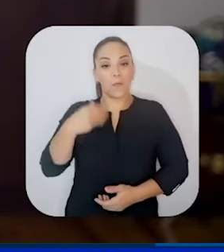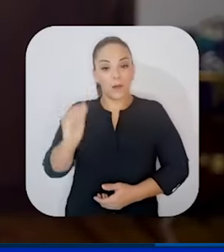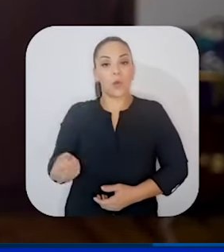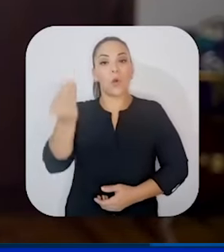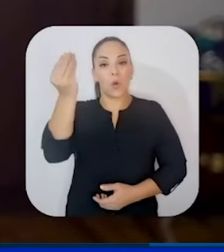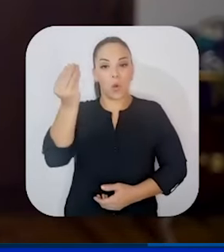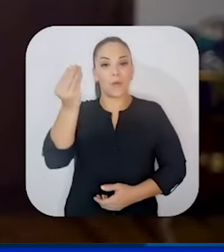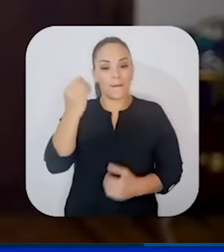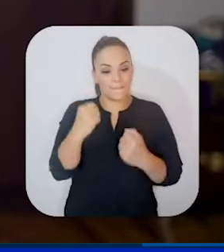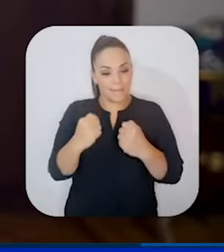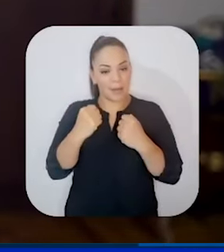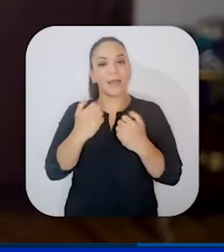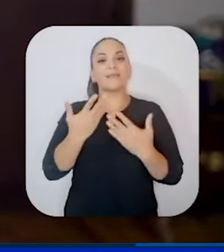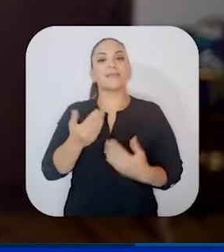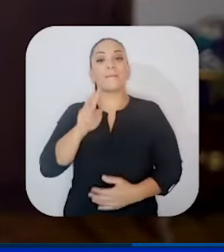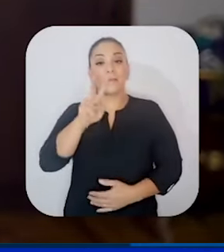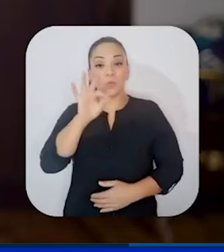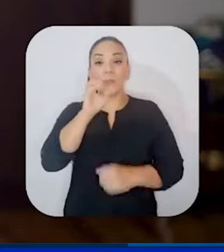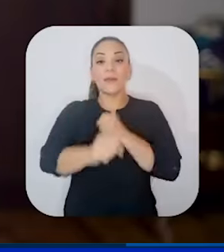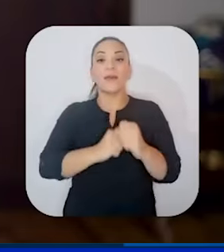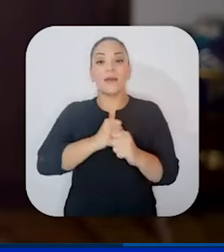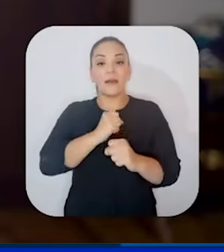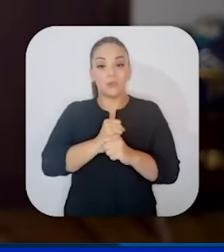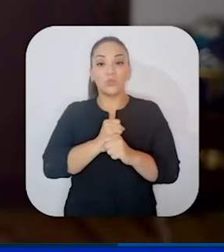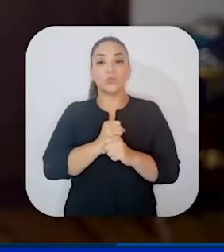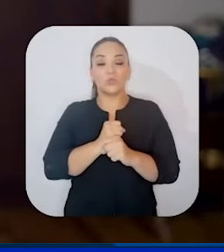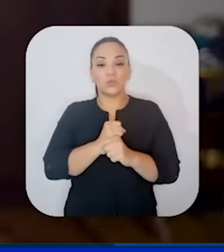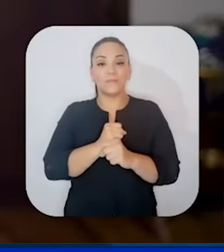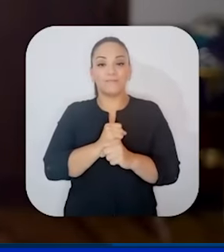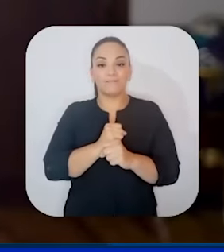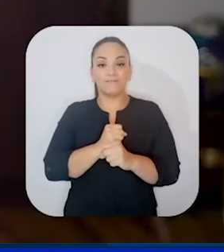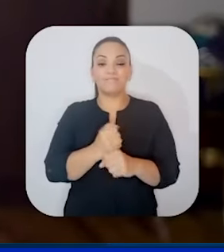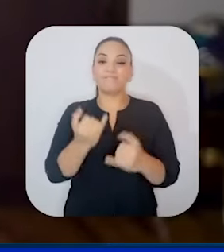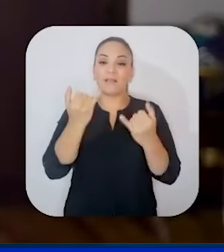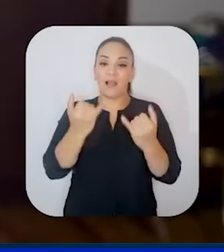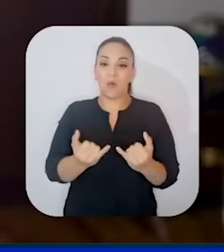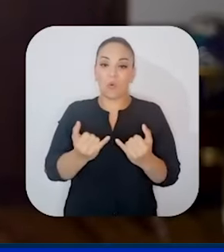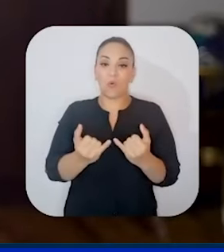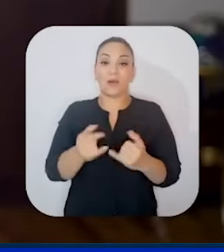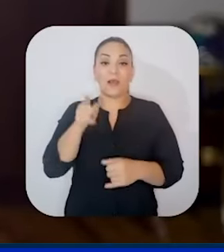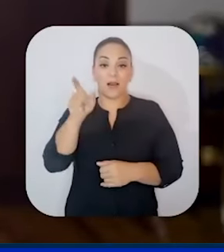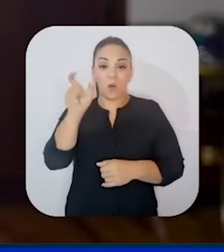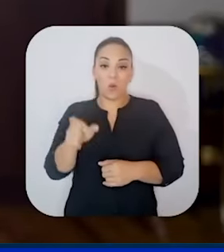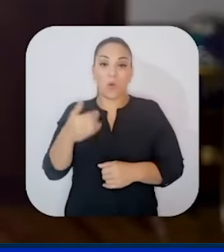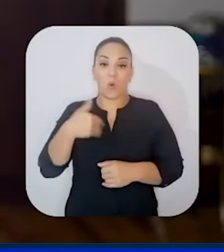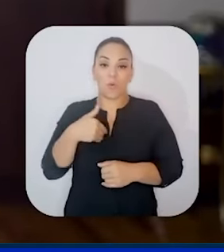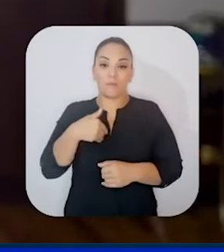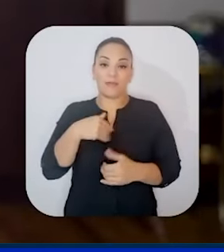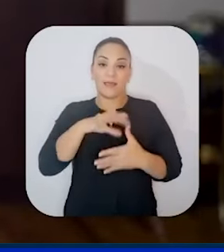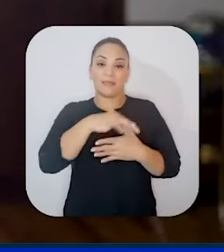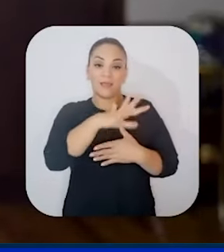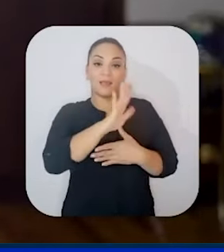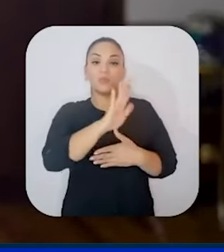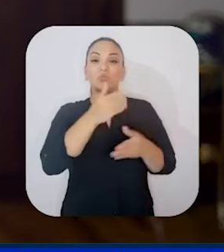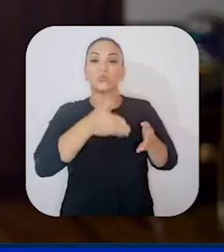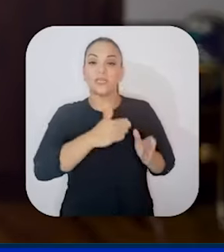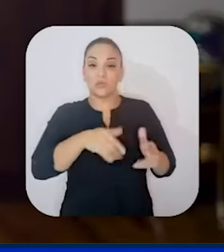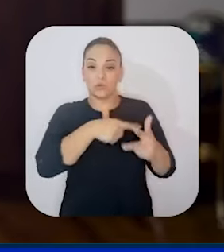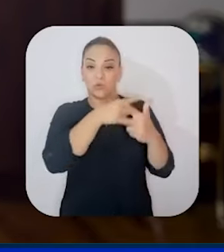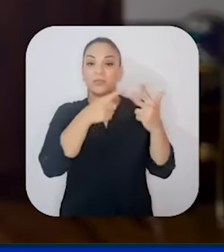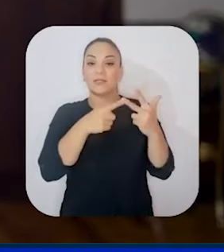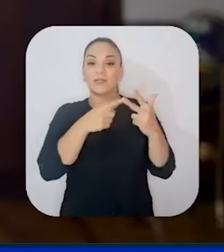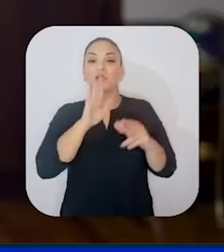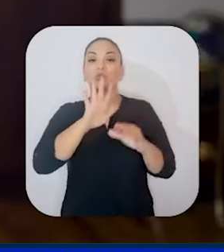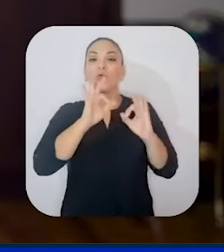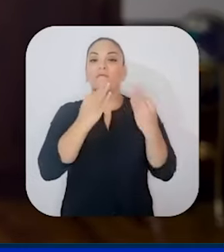un joven valiente de tan solo 29 años que deja atrás a tres hijos y a una familia